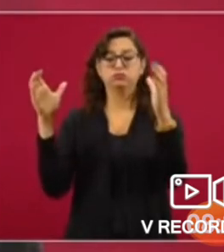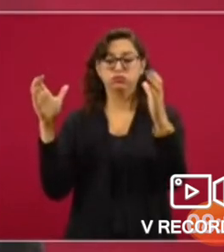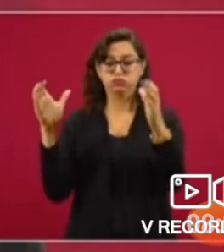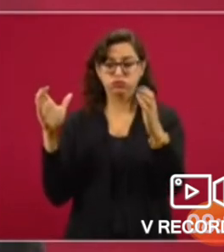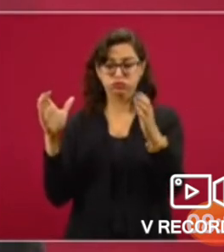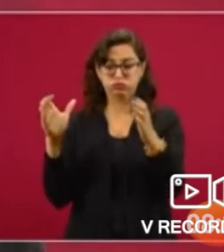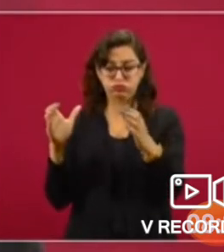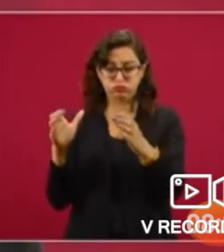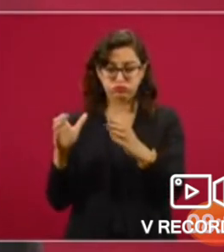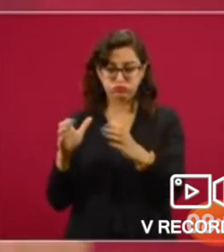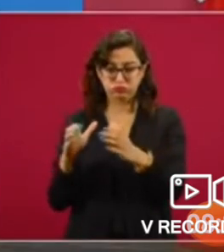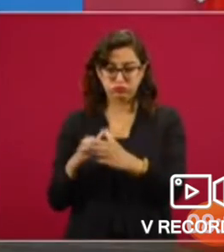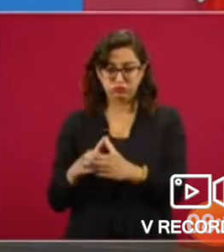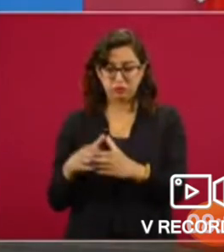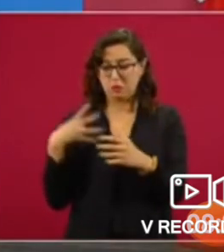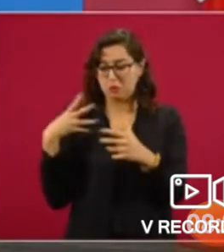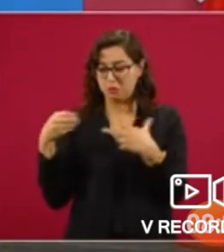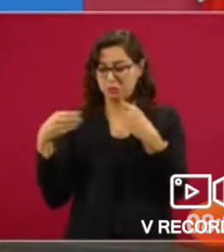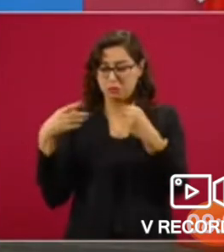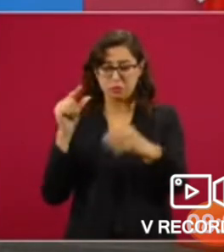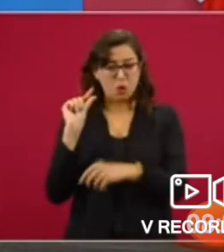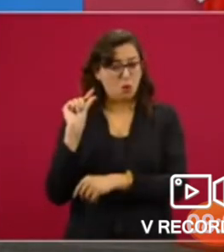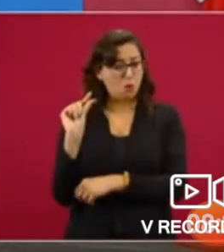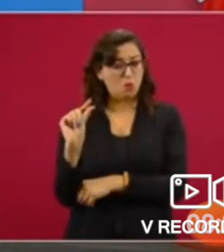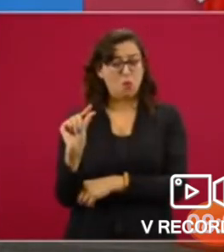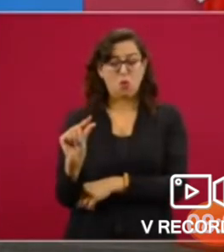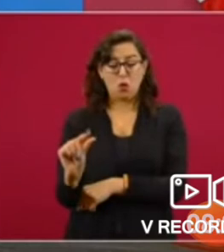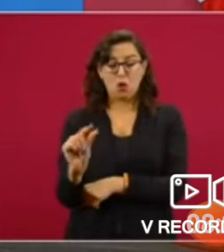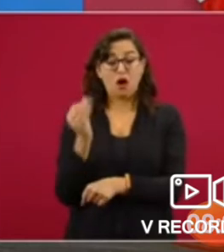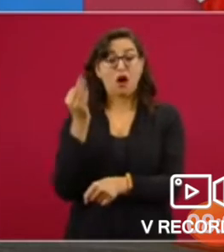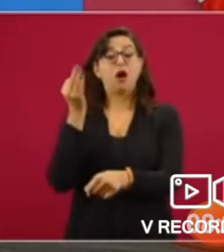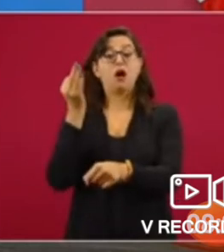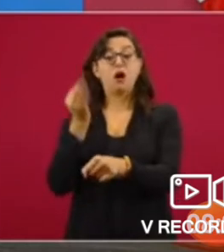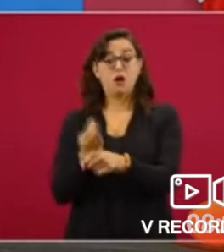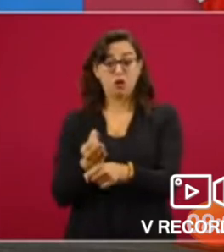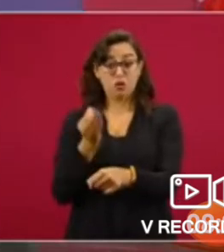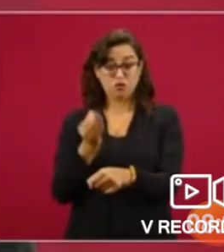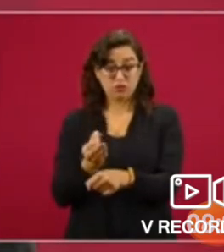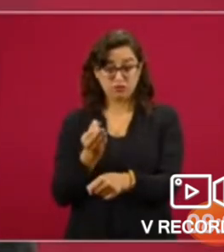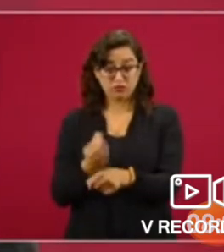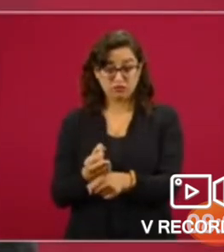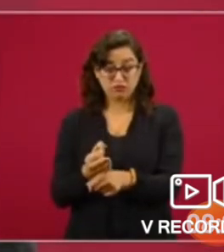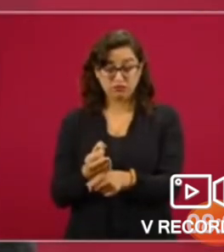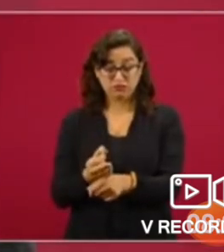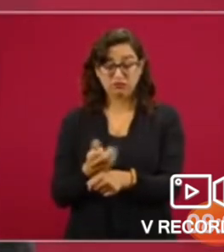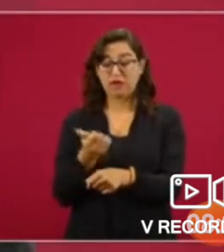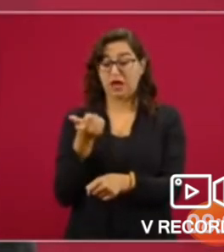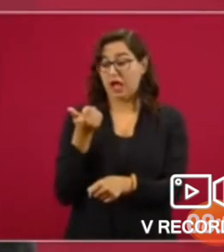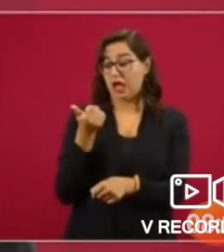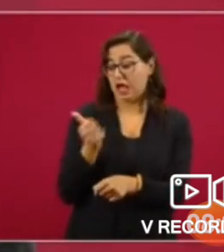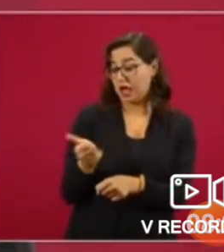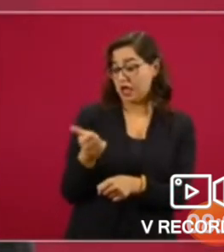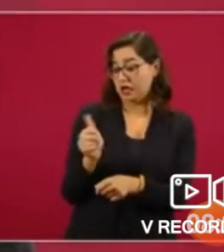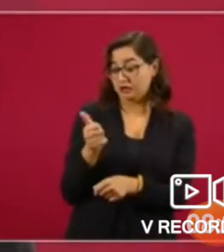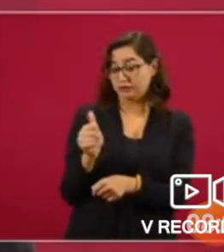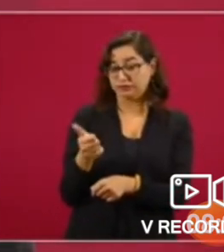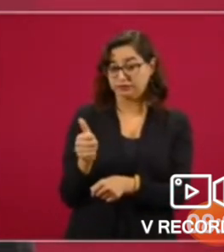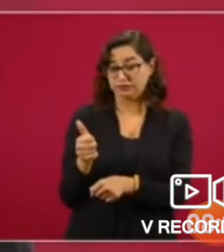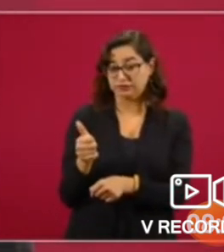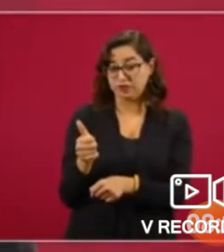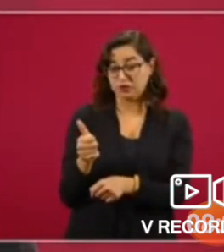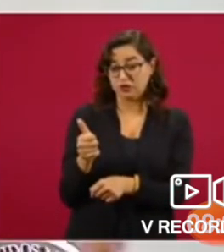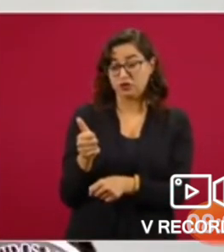poca transmisión, poca dispersión del virus SARS-CoV-2, pero al menos desde agosto, en algunos casos, en algunos países